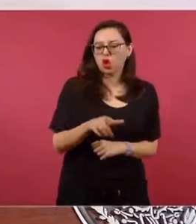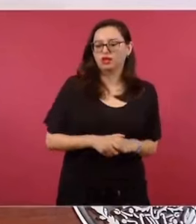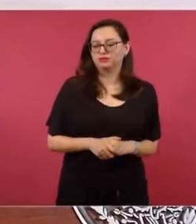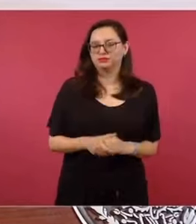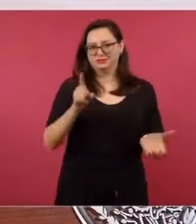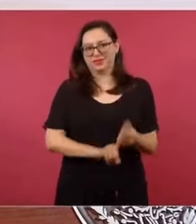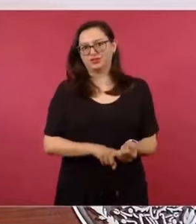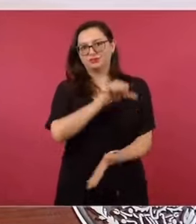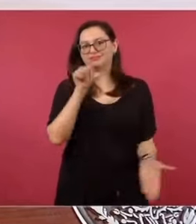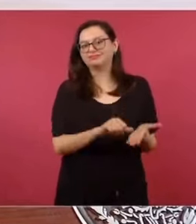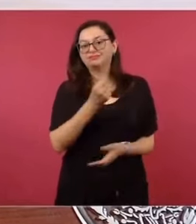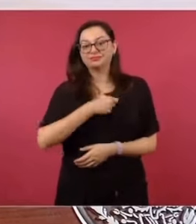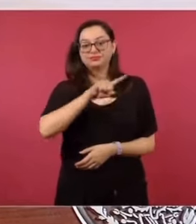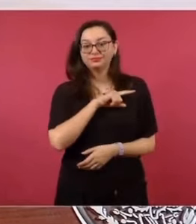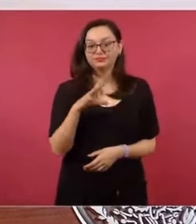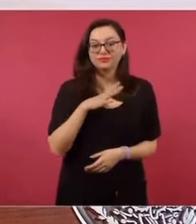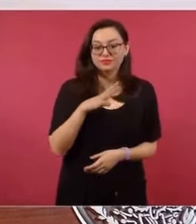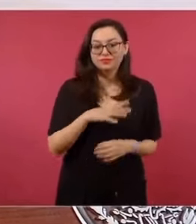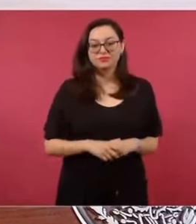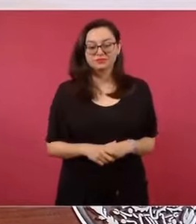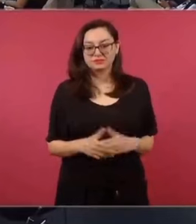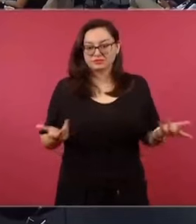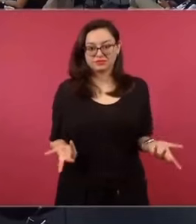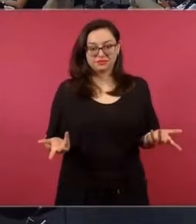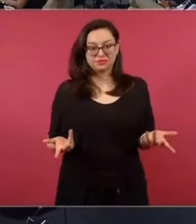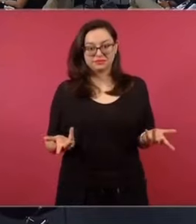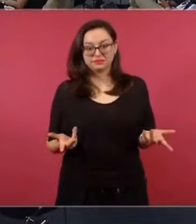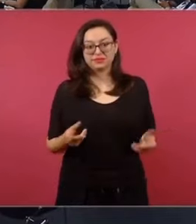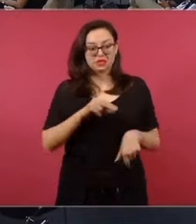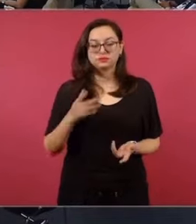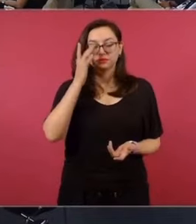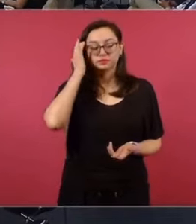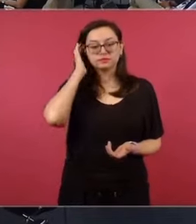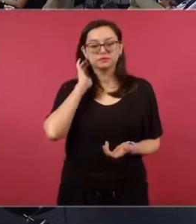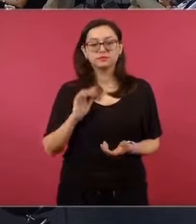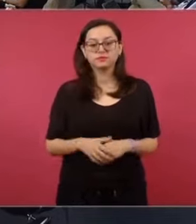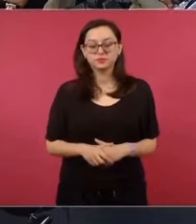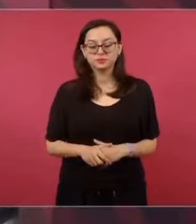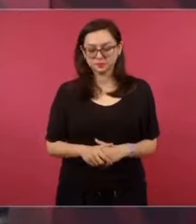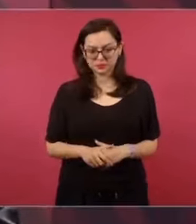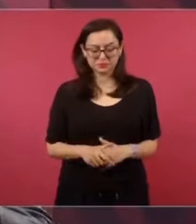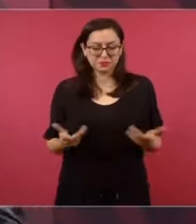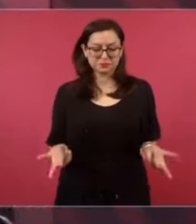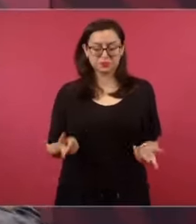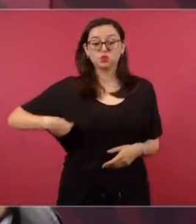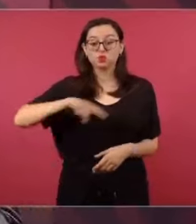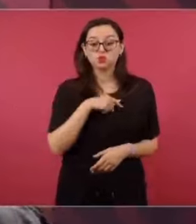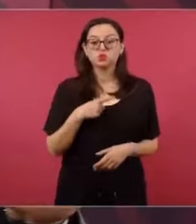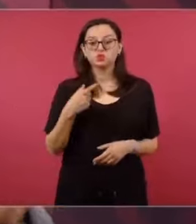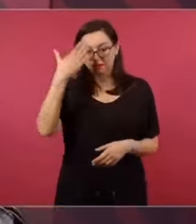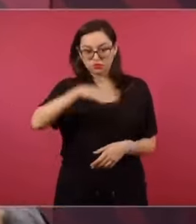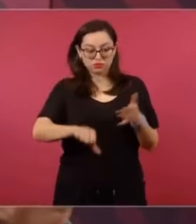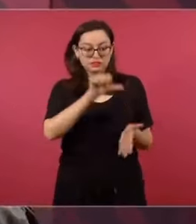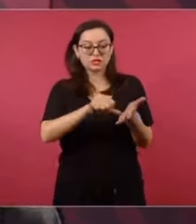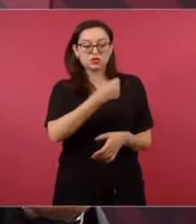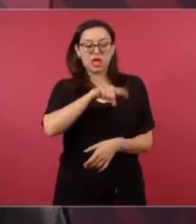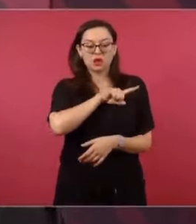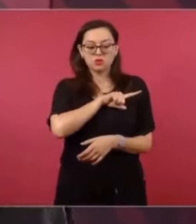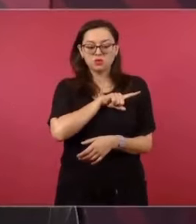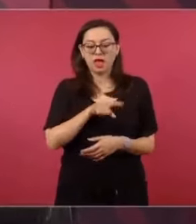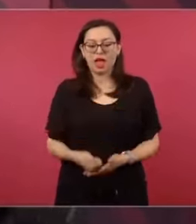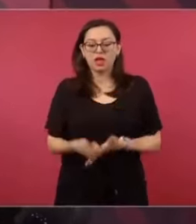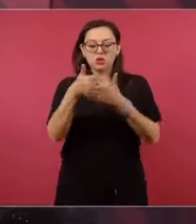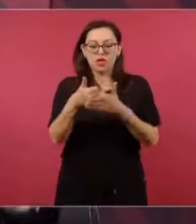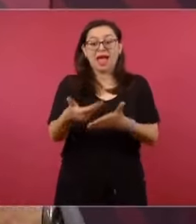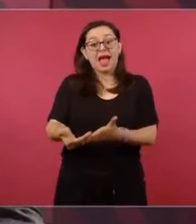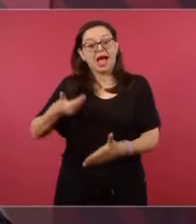salud, tiene su médico, en algunos casos van a haber dos, y es como aquí se ha dicho, lo preventivo, es